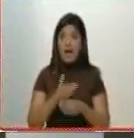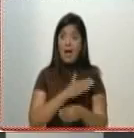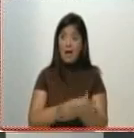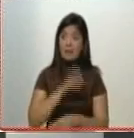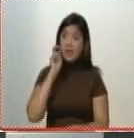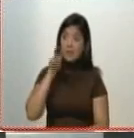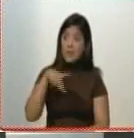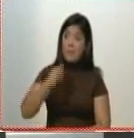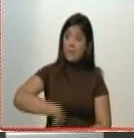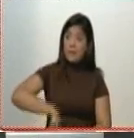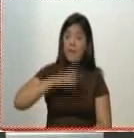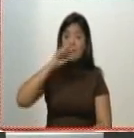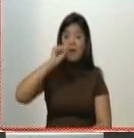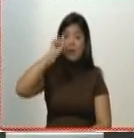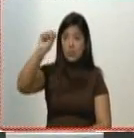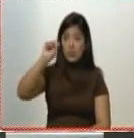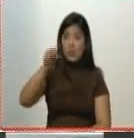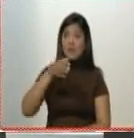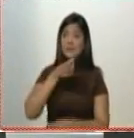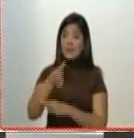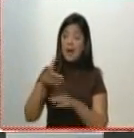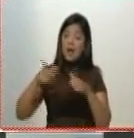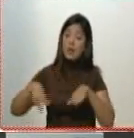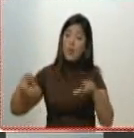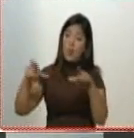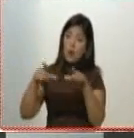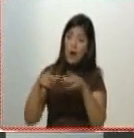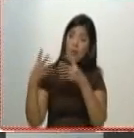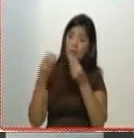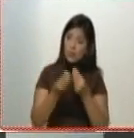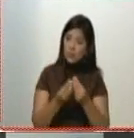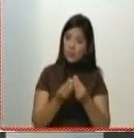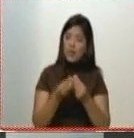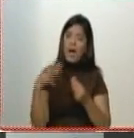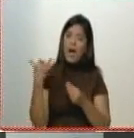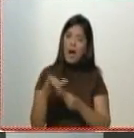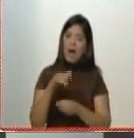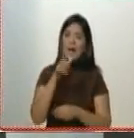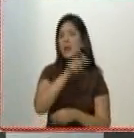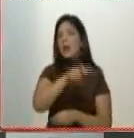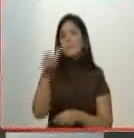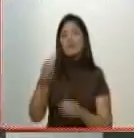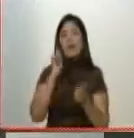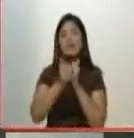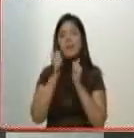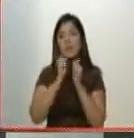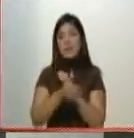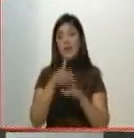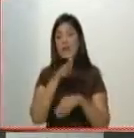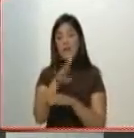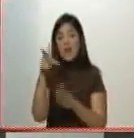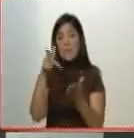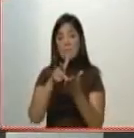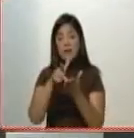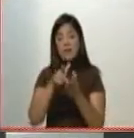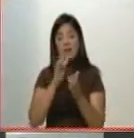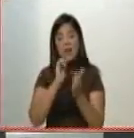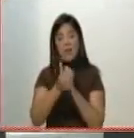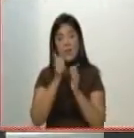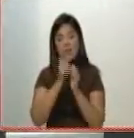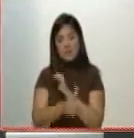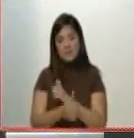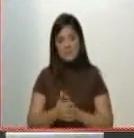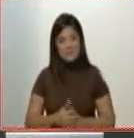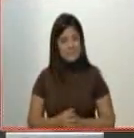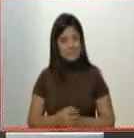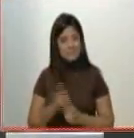presidente Nicolás Maduro llegar hasta estas instalaciones, lo acompañan allí parte de los atletas que participaron en esta justa deportiva. Y no nos queda